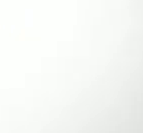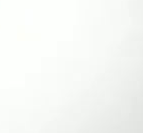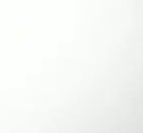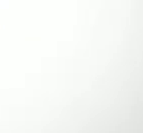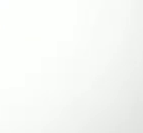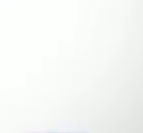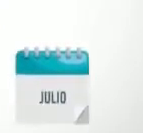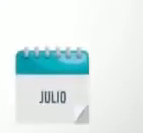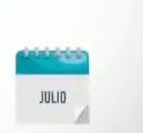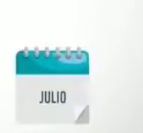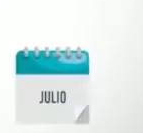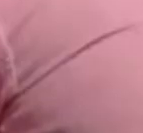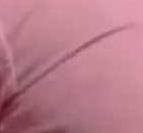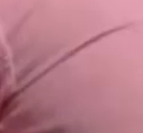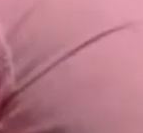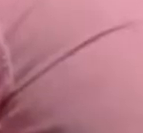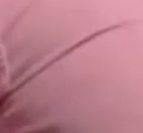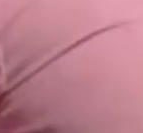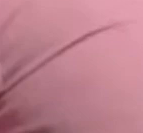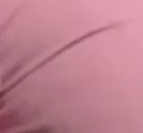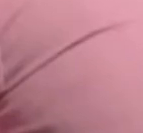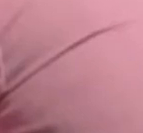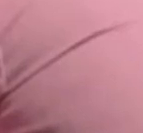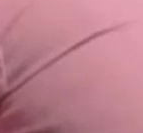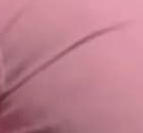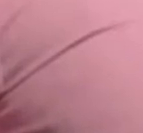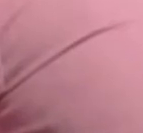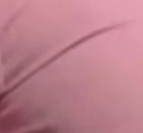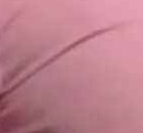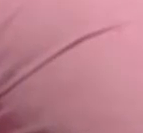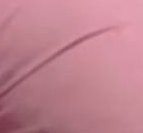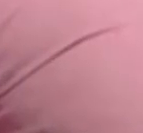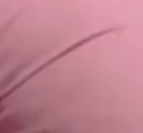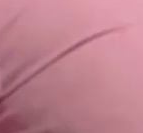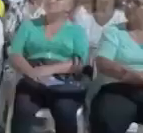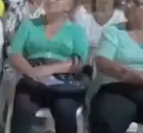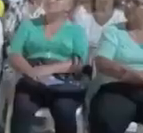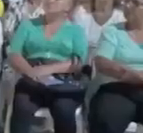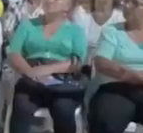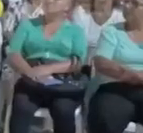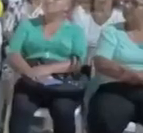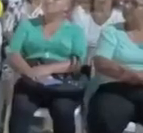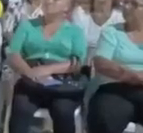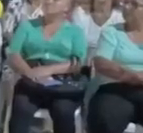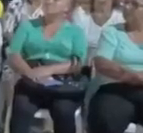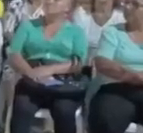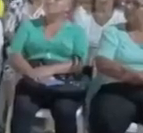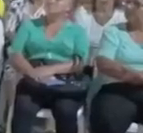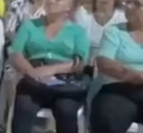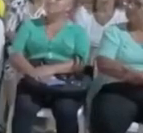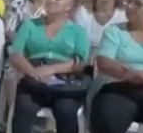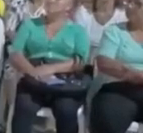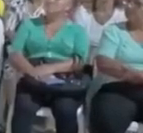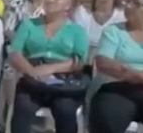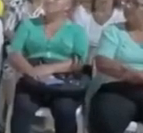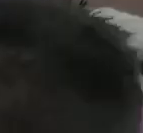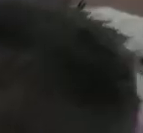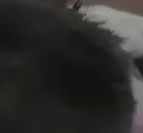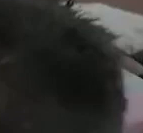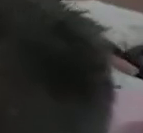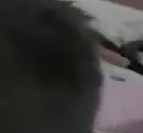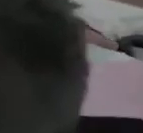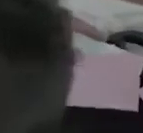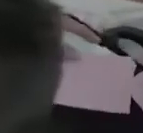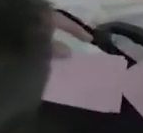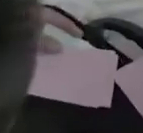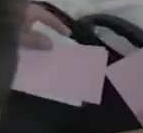el cual se materializó con el Plan de Desarrollo Cúcuta 2050, Estrategia de Todos, que fue construido por primera vez por los